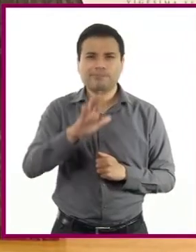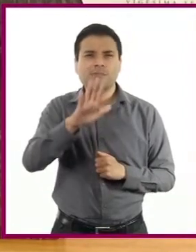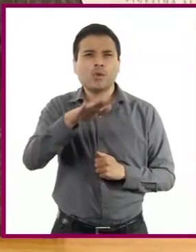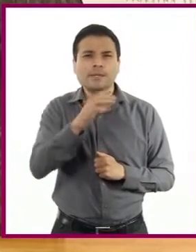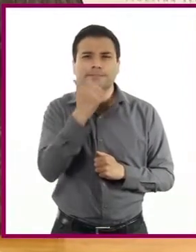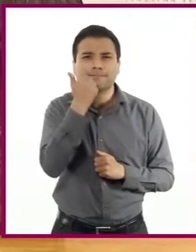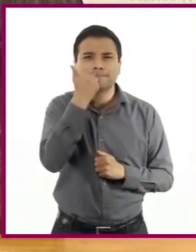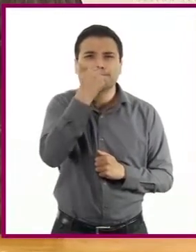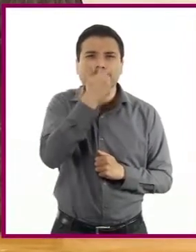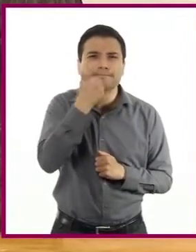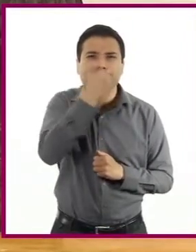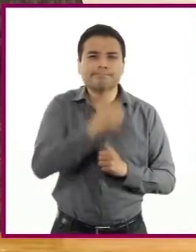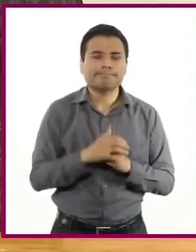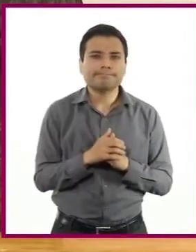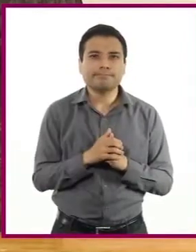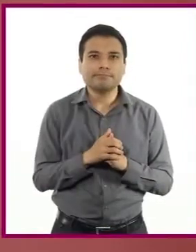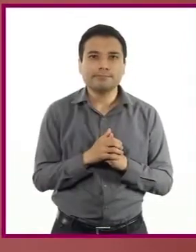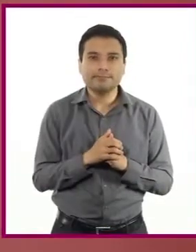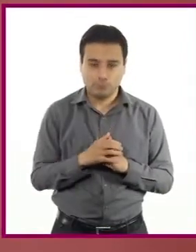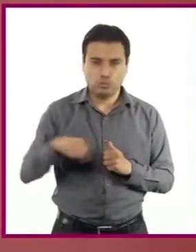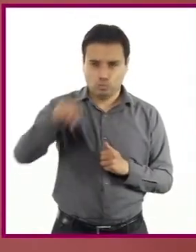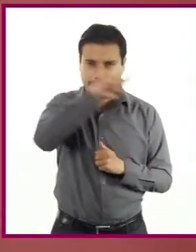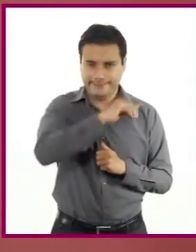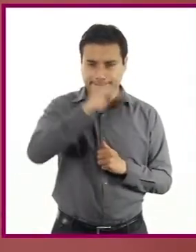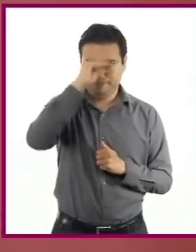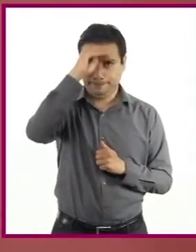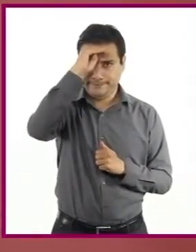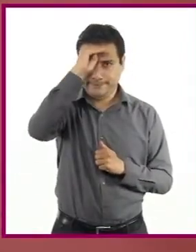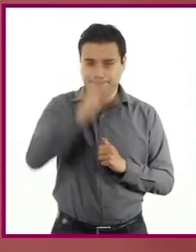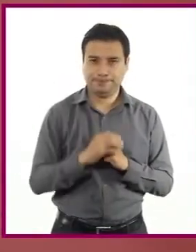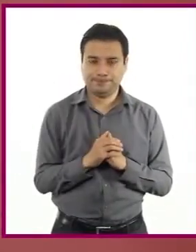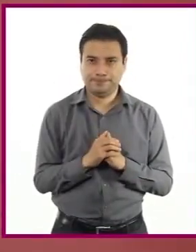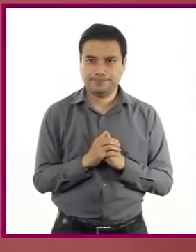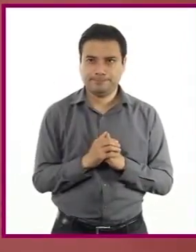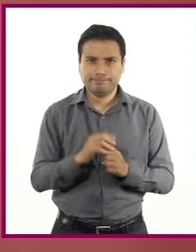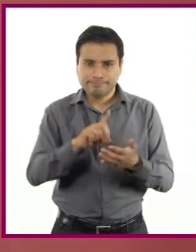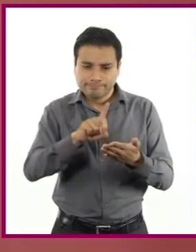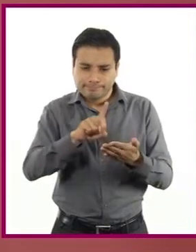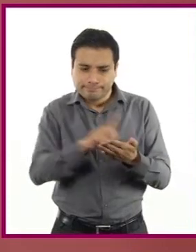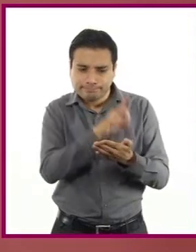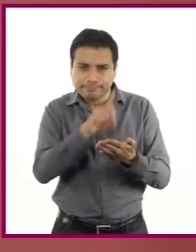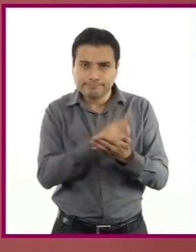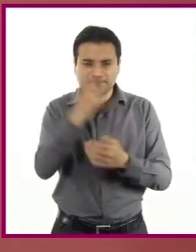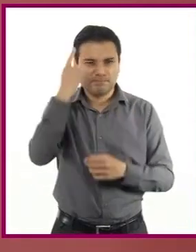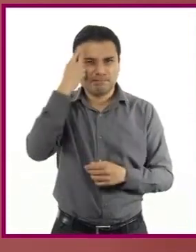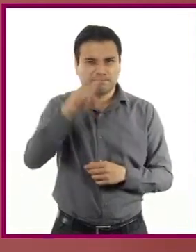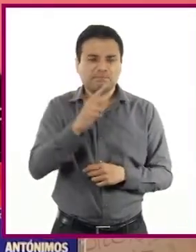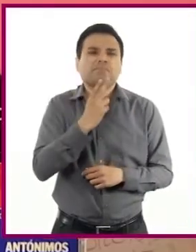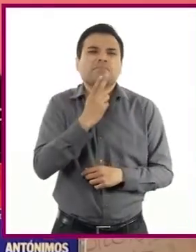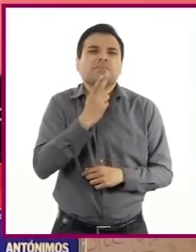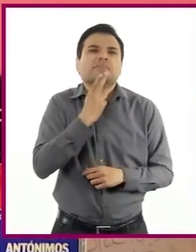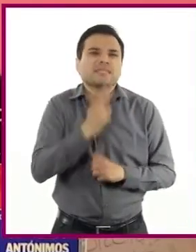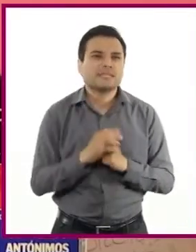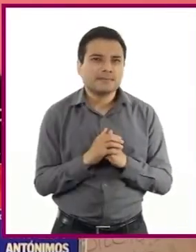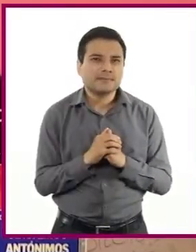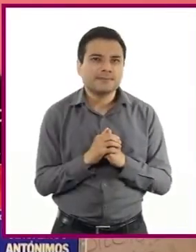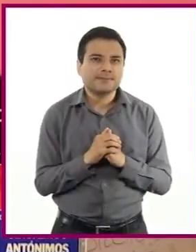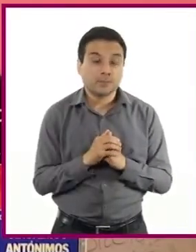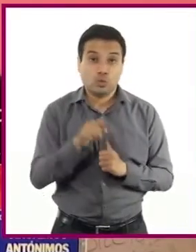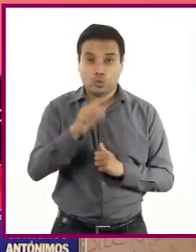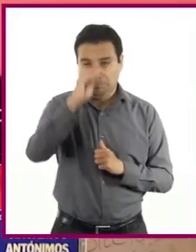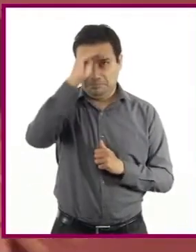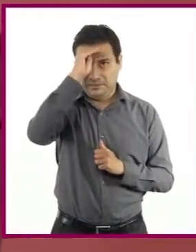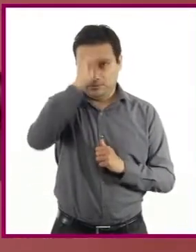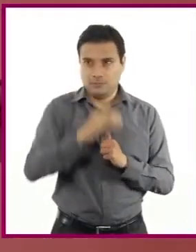alumnos que siguen la sesión, mediten. ¿Para qué utilizan un diccionario? Seguramente dirán,